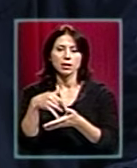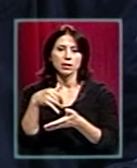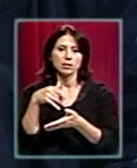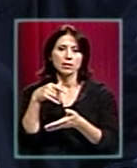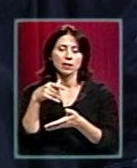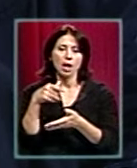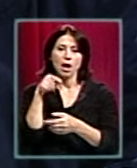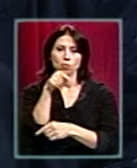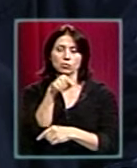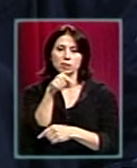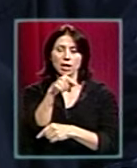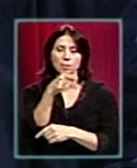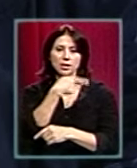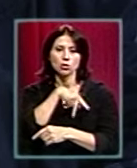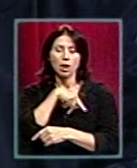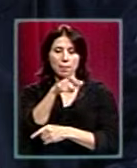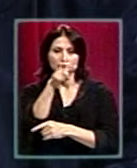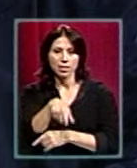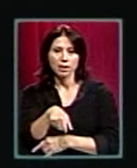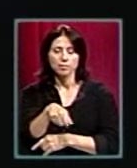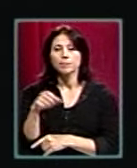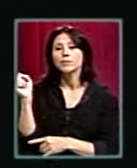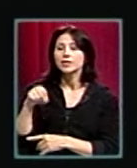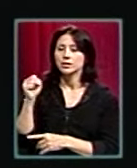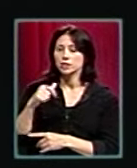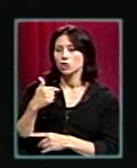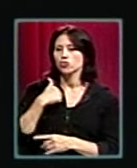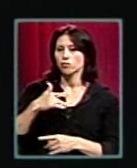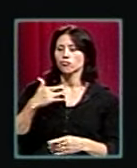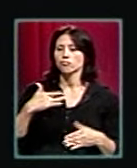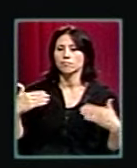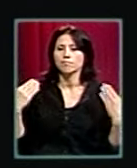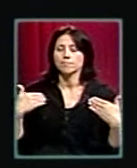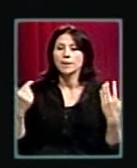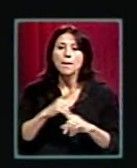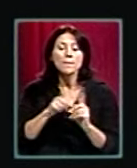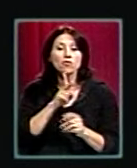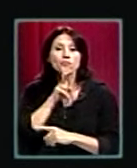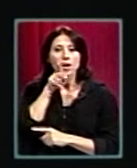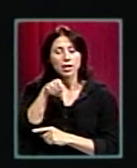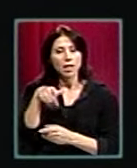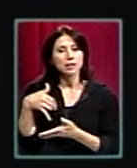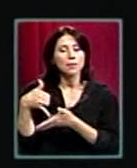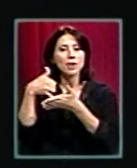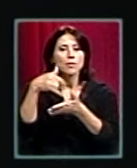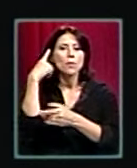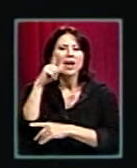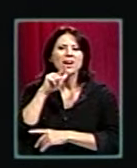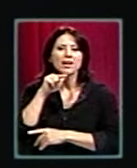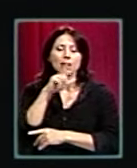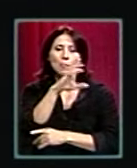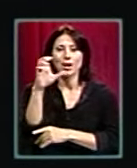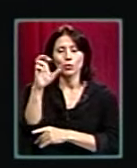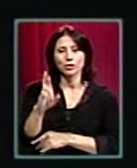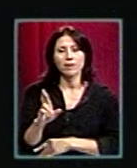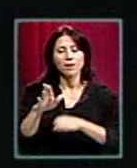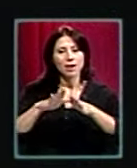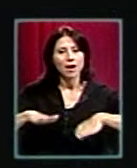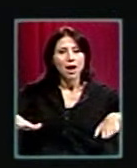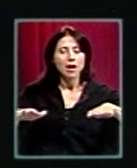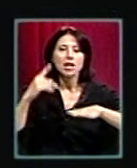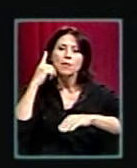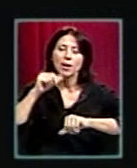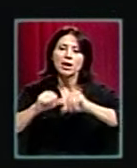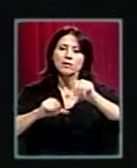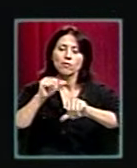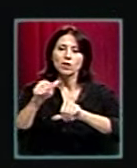se lo han dado a usted personalmente. Sí, a mí me alegró muchísimo, pero en realidad pues es un premio para Costa Rica también y para el esfuerzo